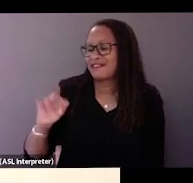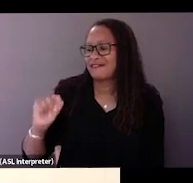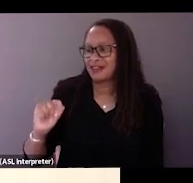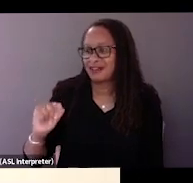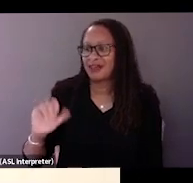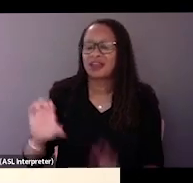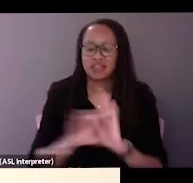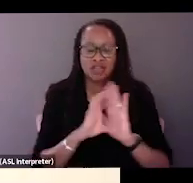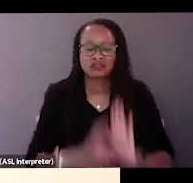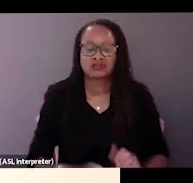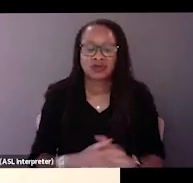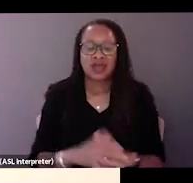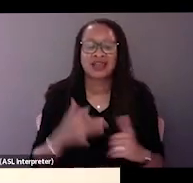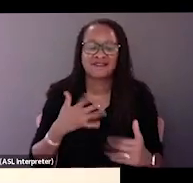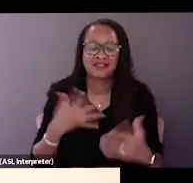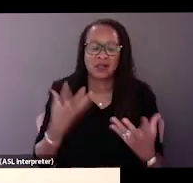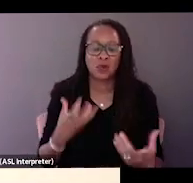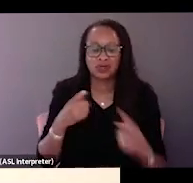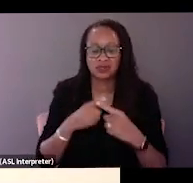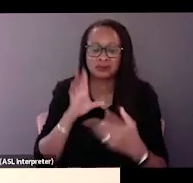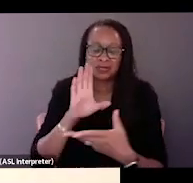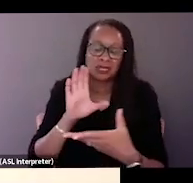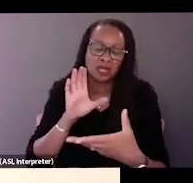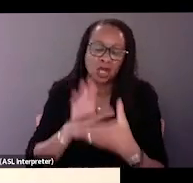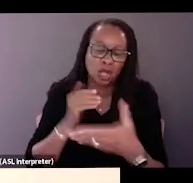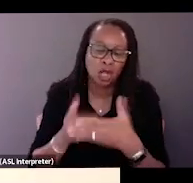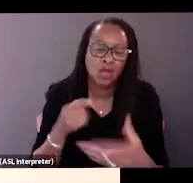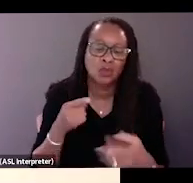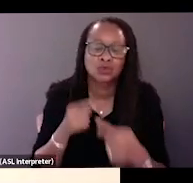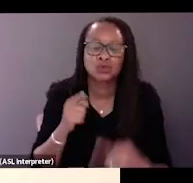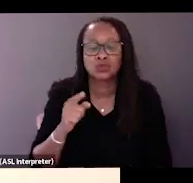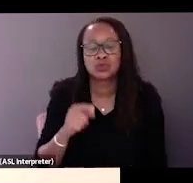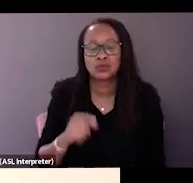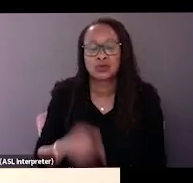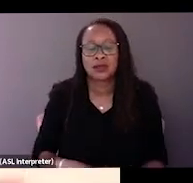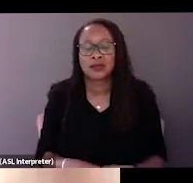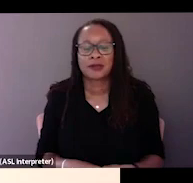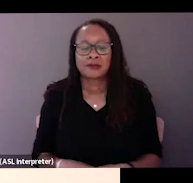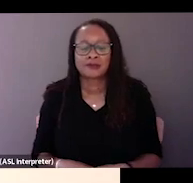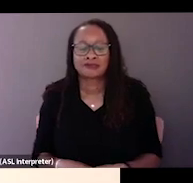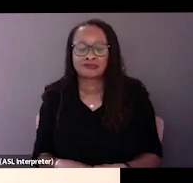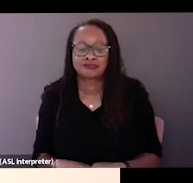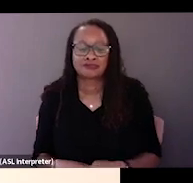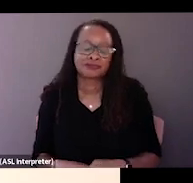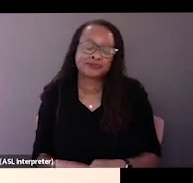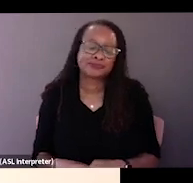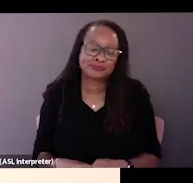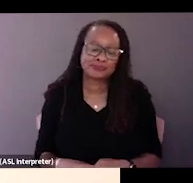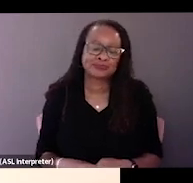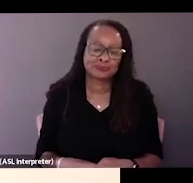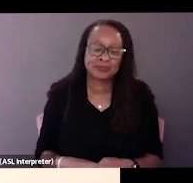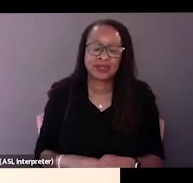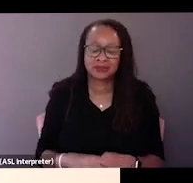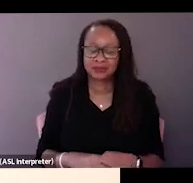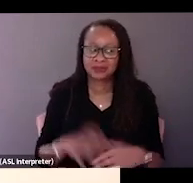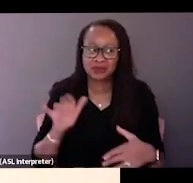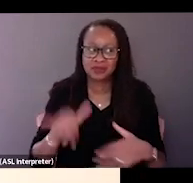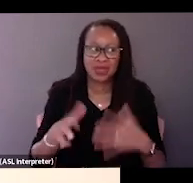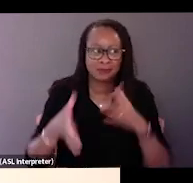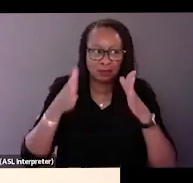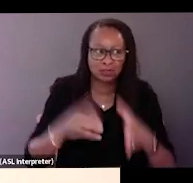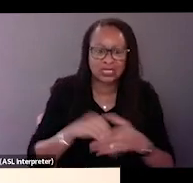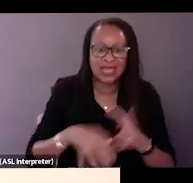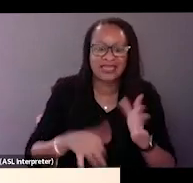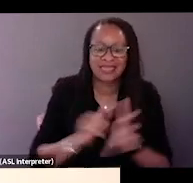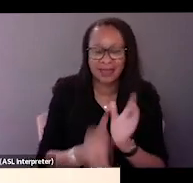es como, bueno, necesito estar cerca de esta persona en este momento. No puede haber una cámara mediante. Y